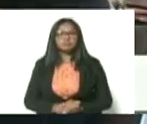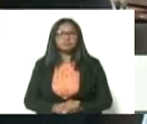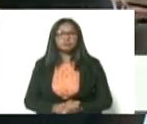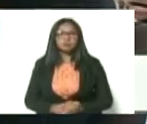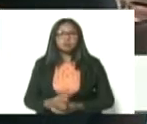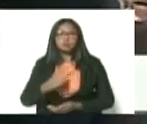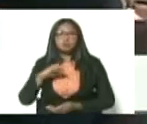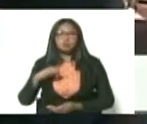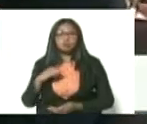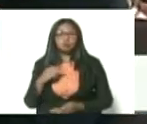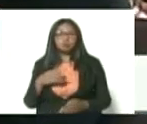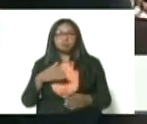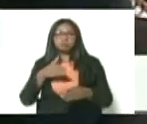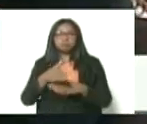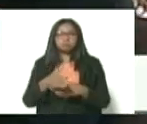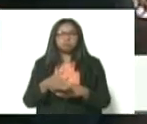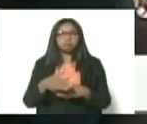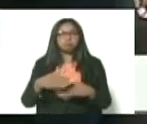aliviando,